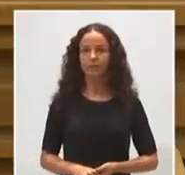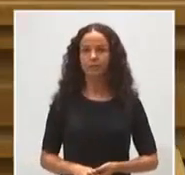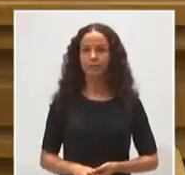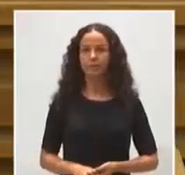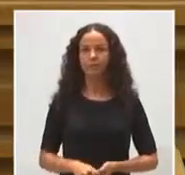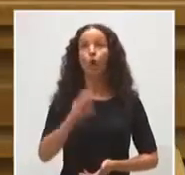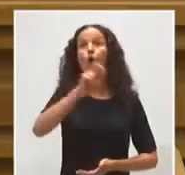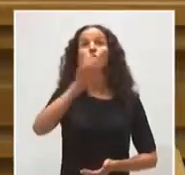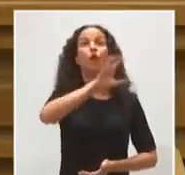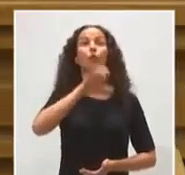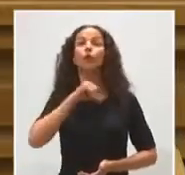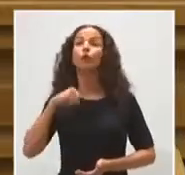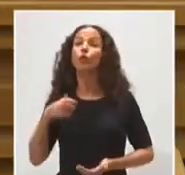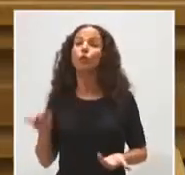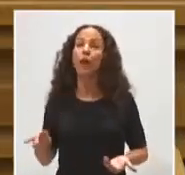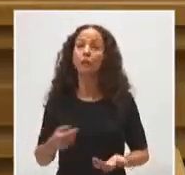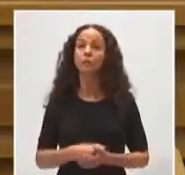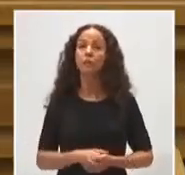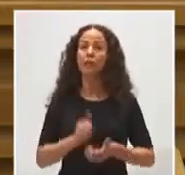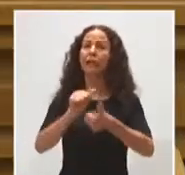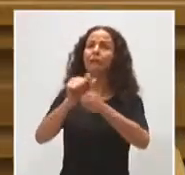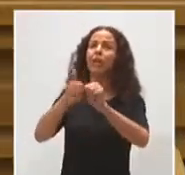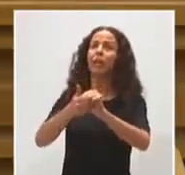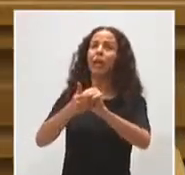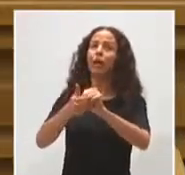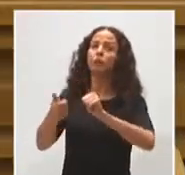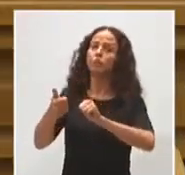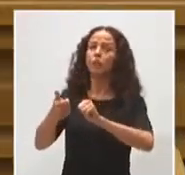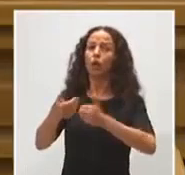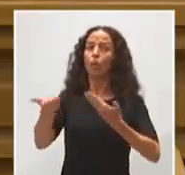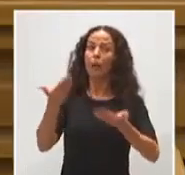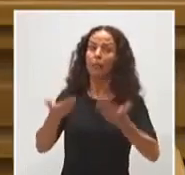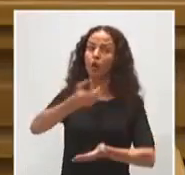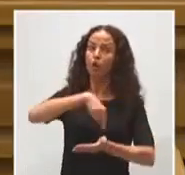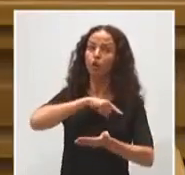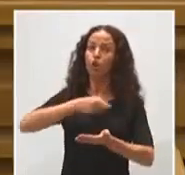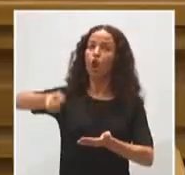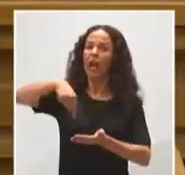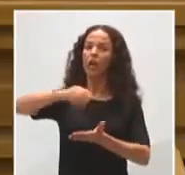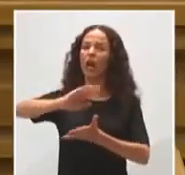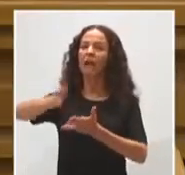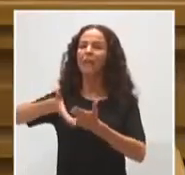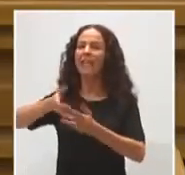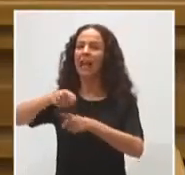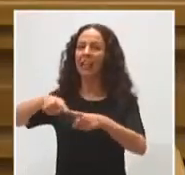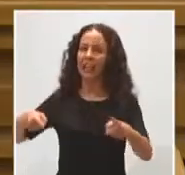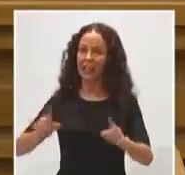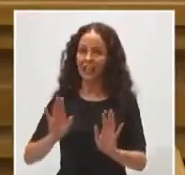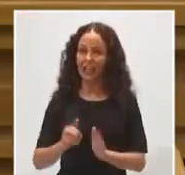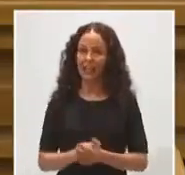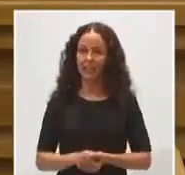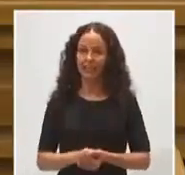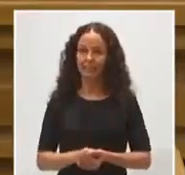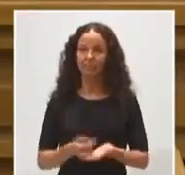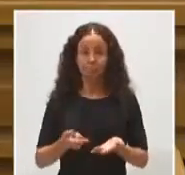en otras comunidades autónomas' muy de referencia la mitad que nosotros la mitad del producto interior bruto por habitante de manera que si